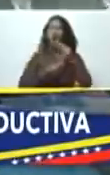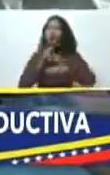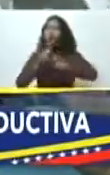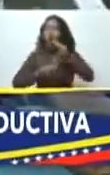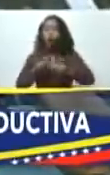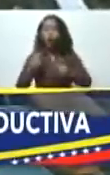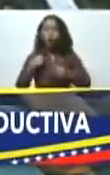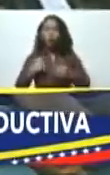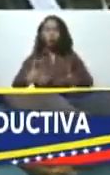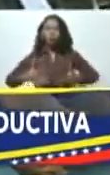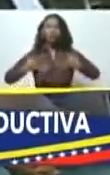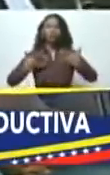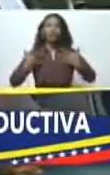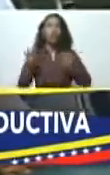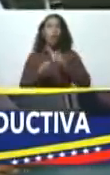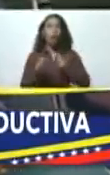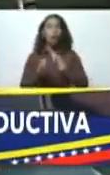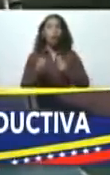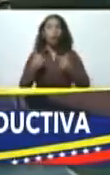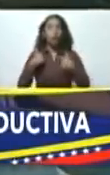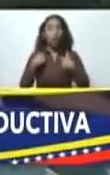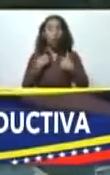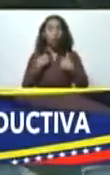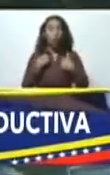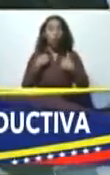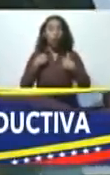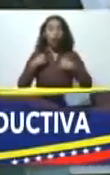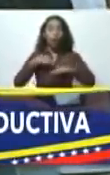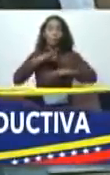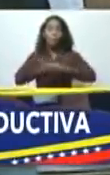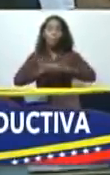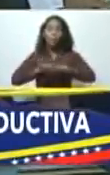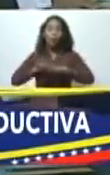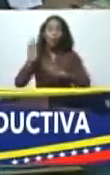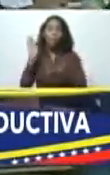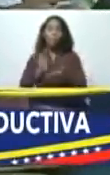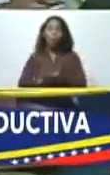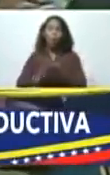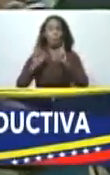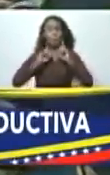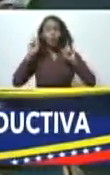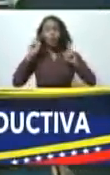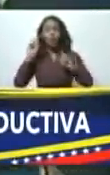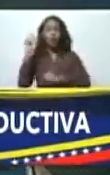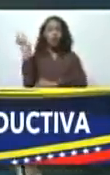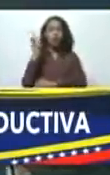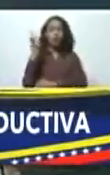agarrar ánimo? Cuando estoy en el piso, pongo música venezolana,